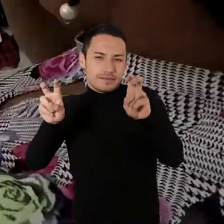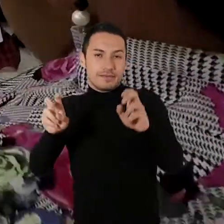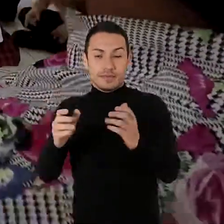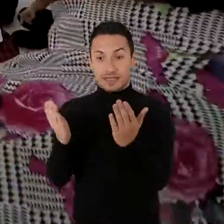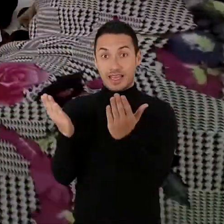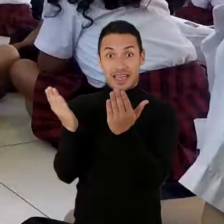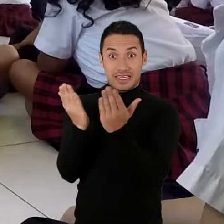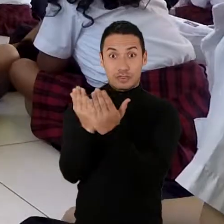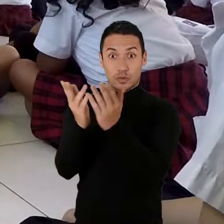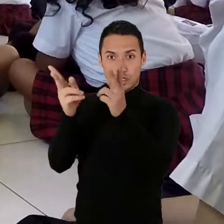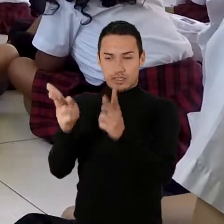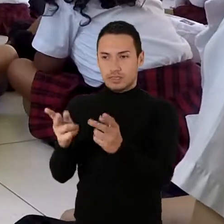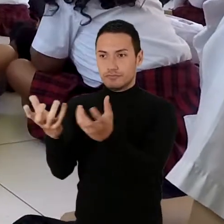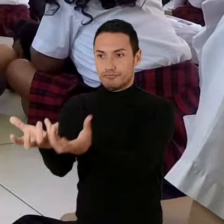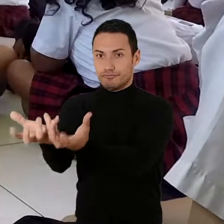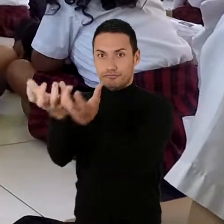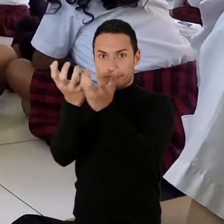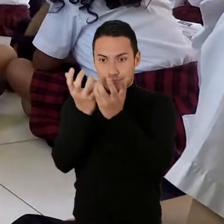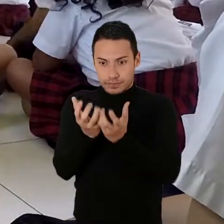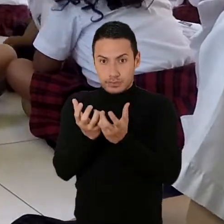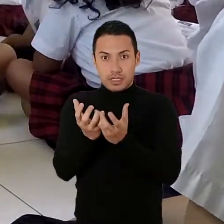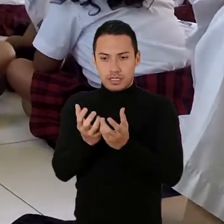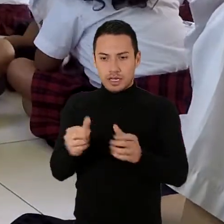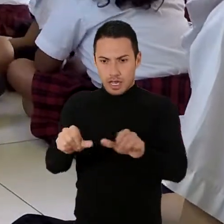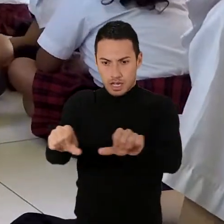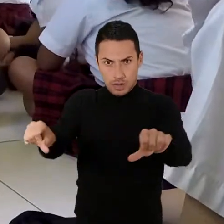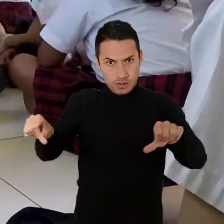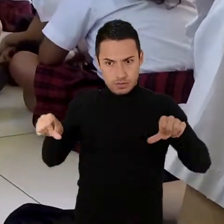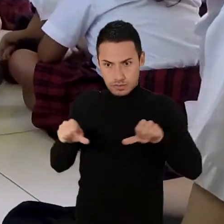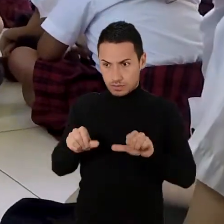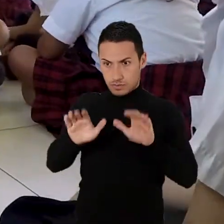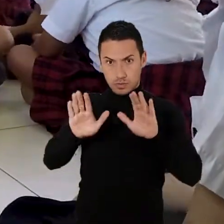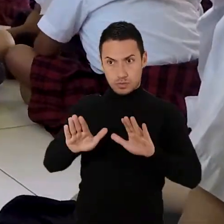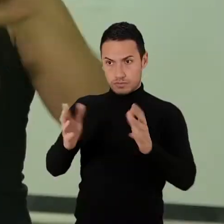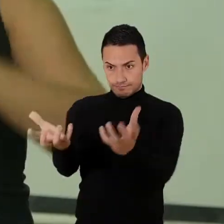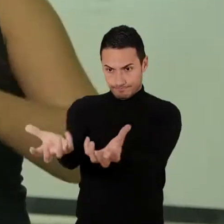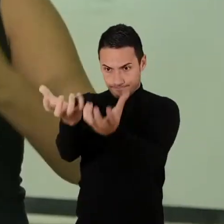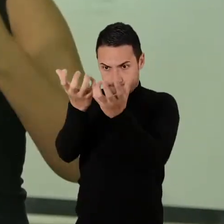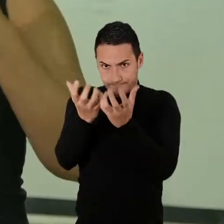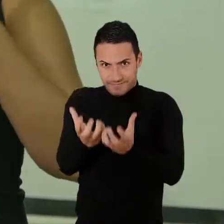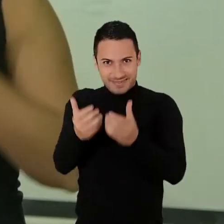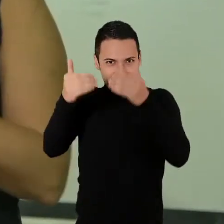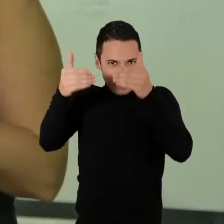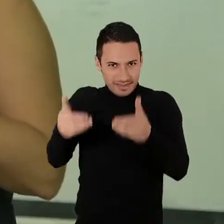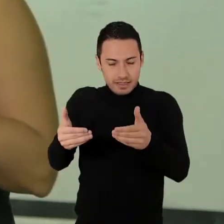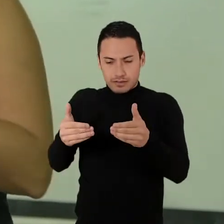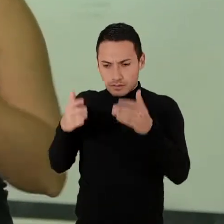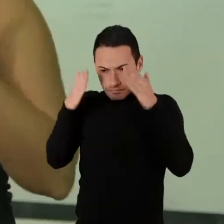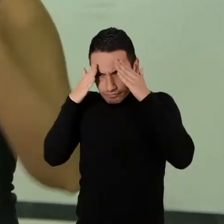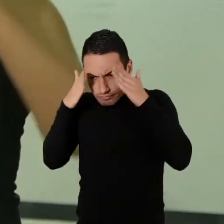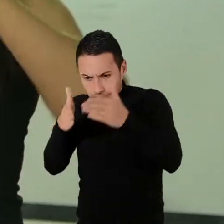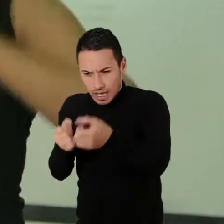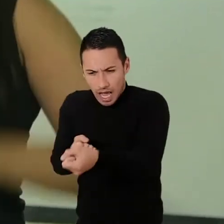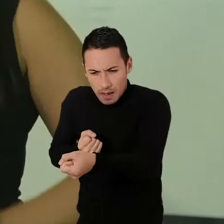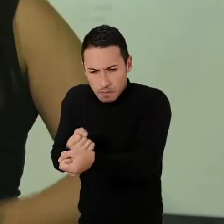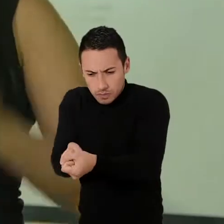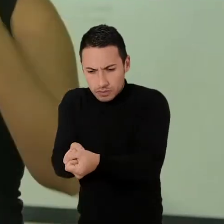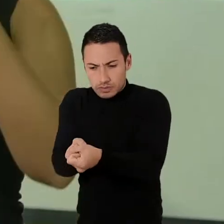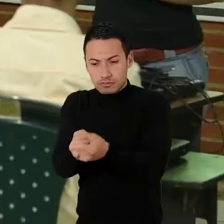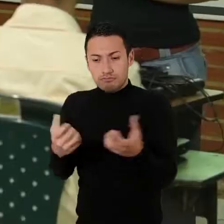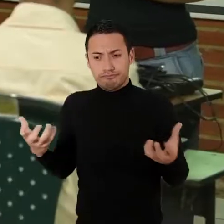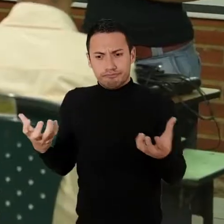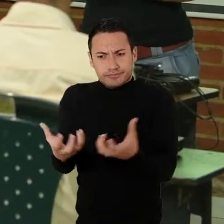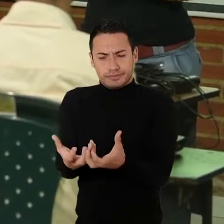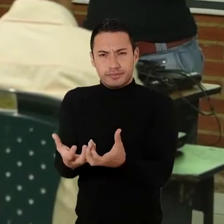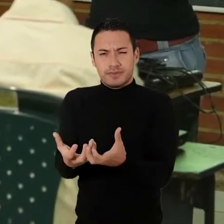integración, donde los estudiantes los teníamos acá, teníamos un espacio en la institución donde los concentrábamos y